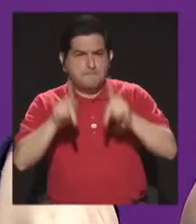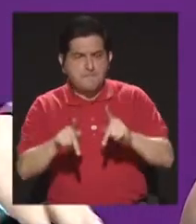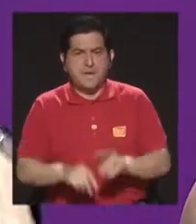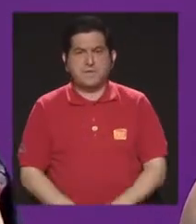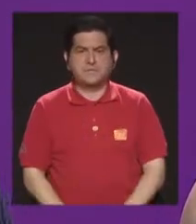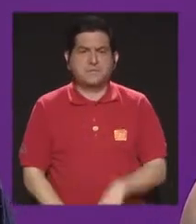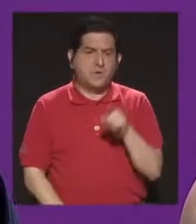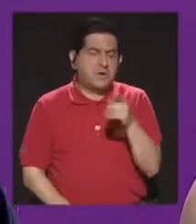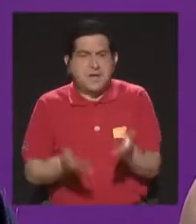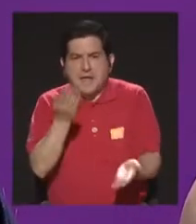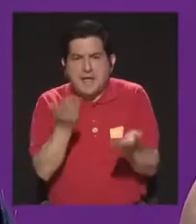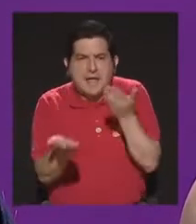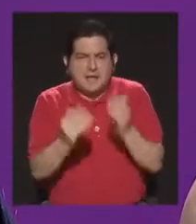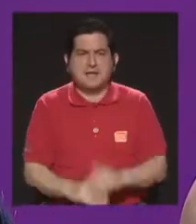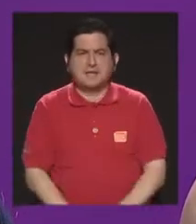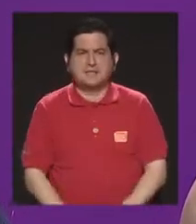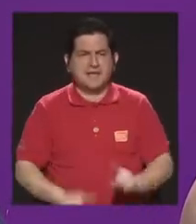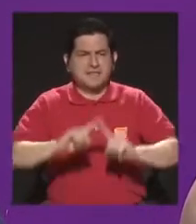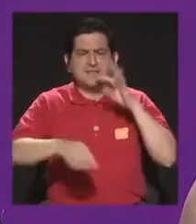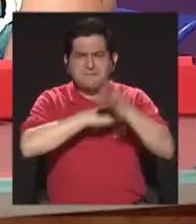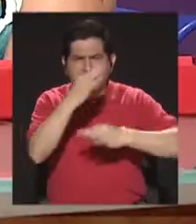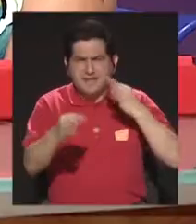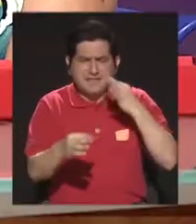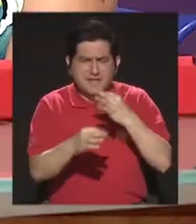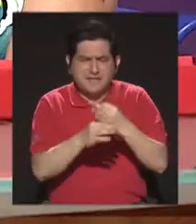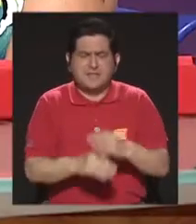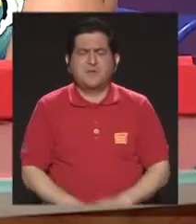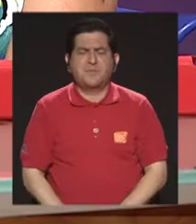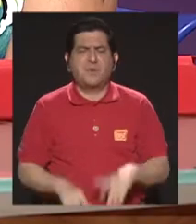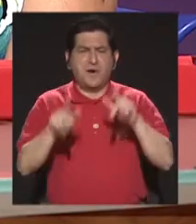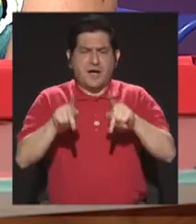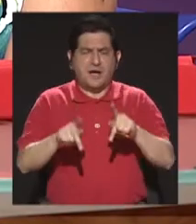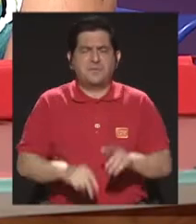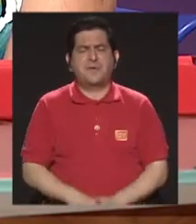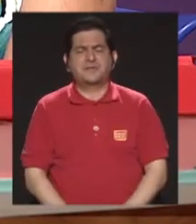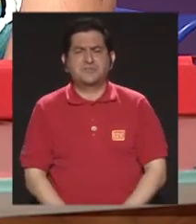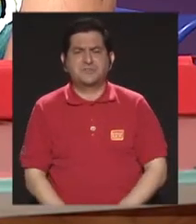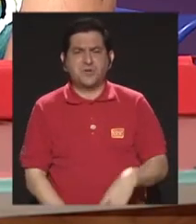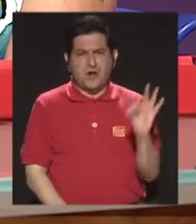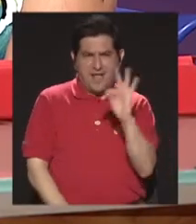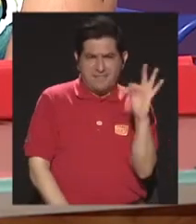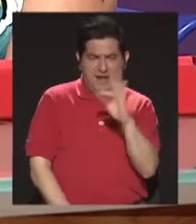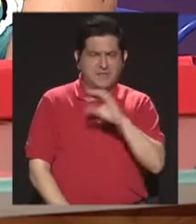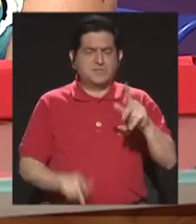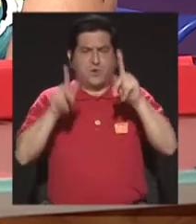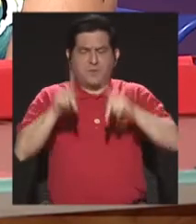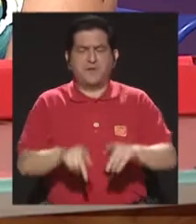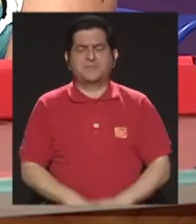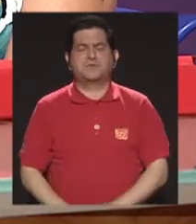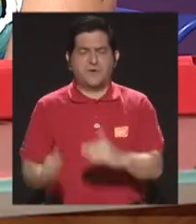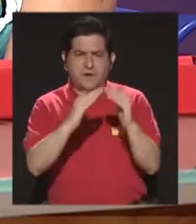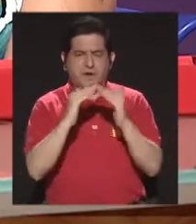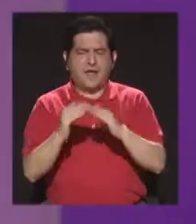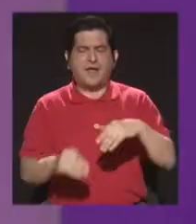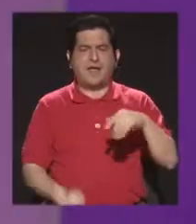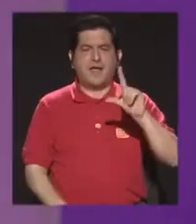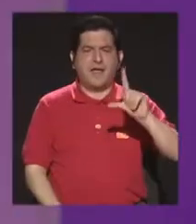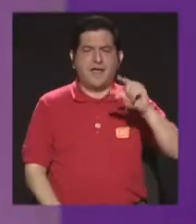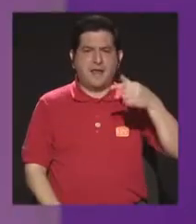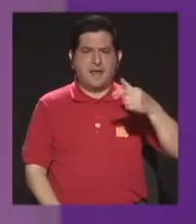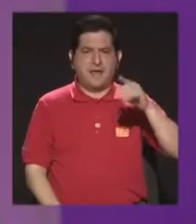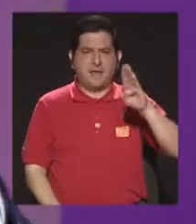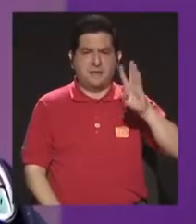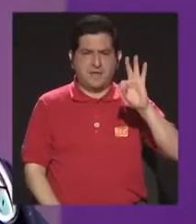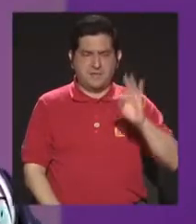cisgénero experimenta distintos tipos de acoso que una persona trans o una persona de la comunidad LGBT, o una persona